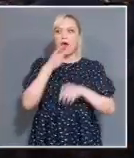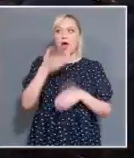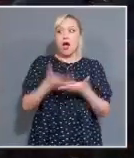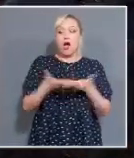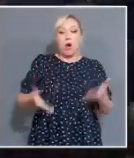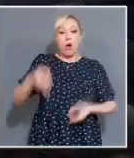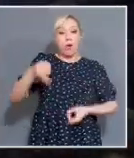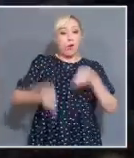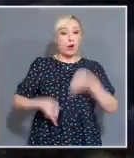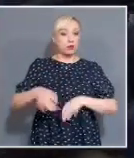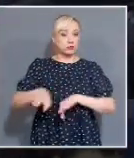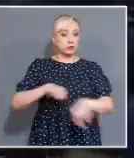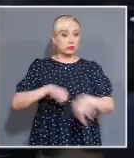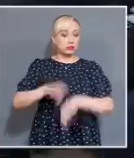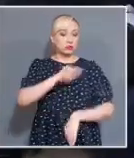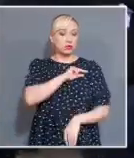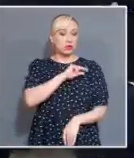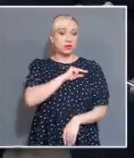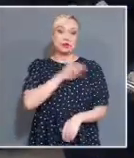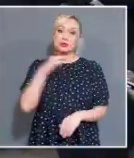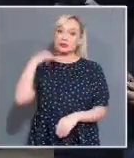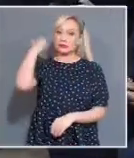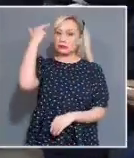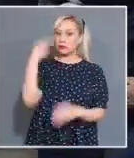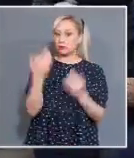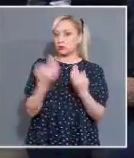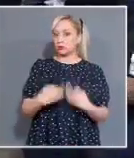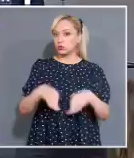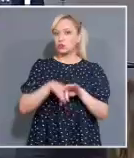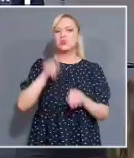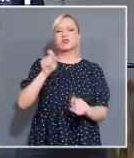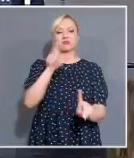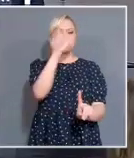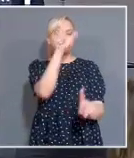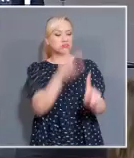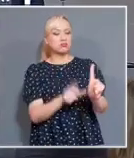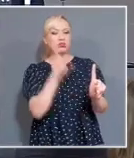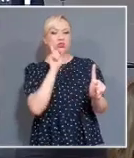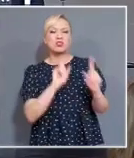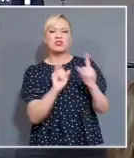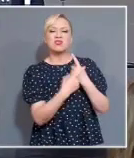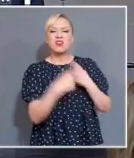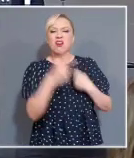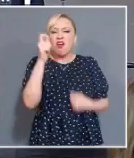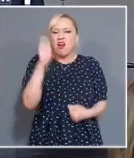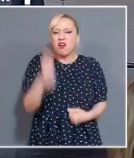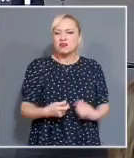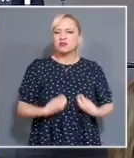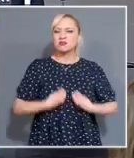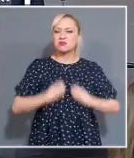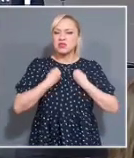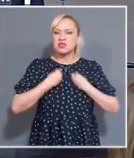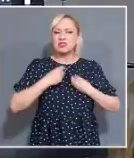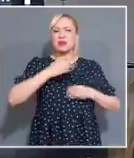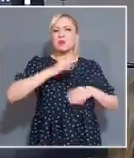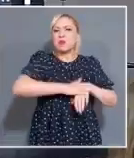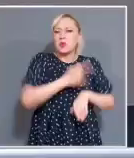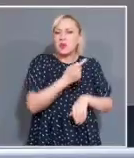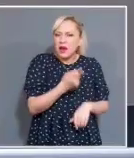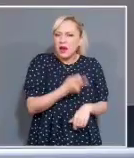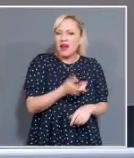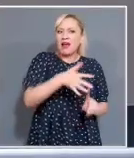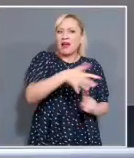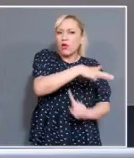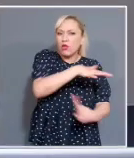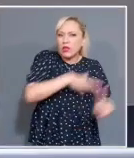es clave para que esté presente la perspectiva de género en los procesos relativos a la muerte de mujeres.